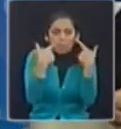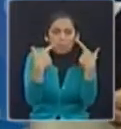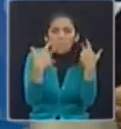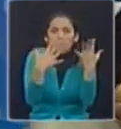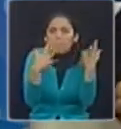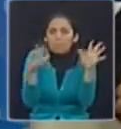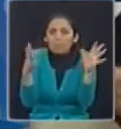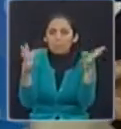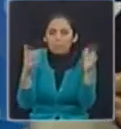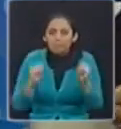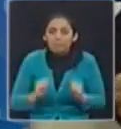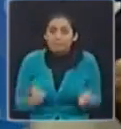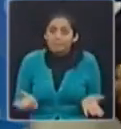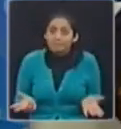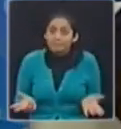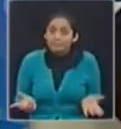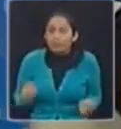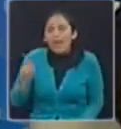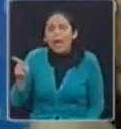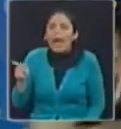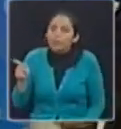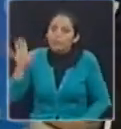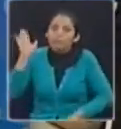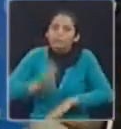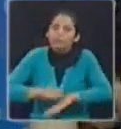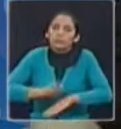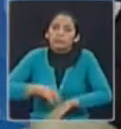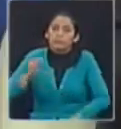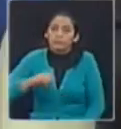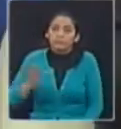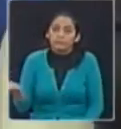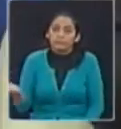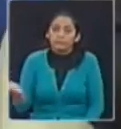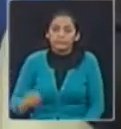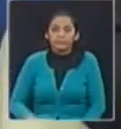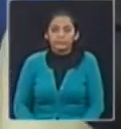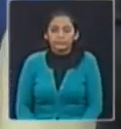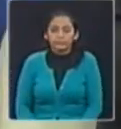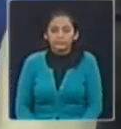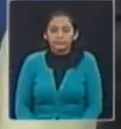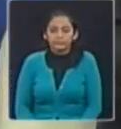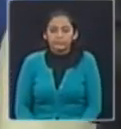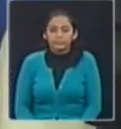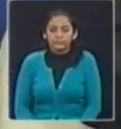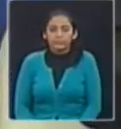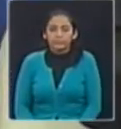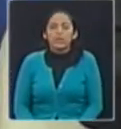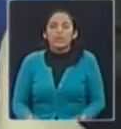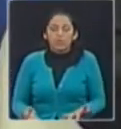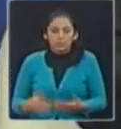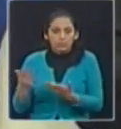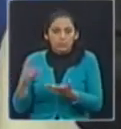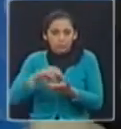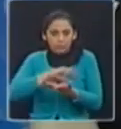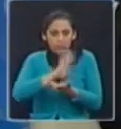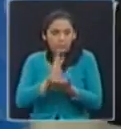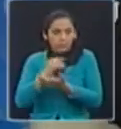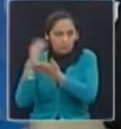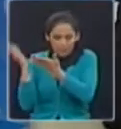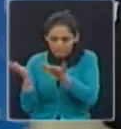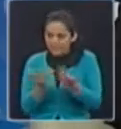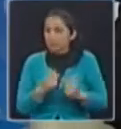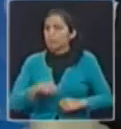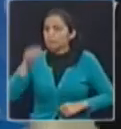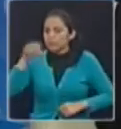es incapaz, es culpable por omisión. ¿Esto es lo que se quiere demostrar en un juicio político? Esto es lo que queda demostrado en